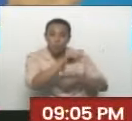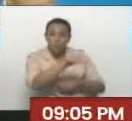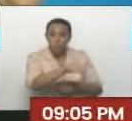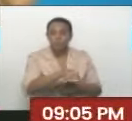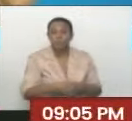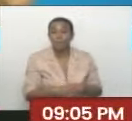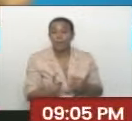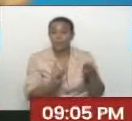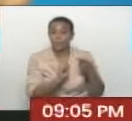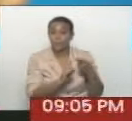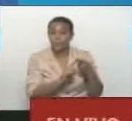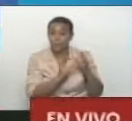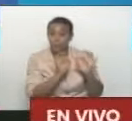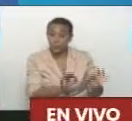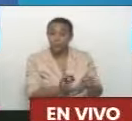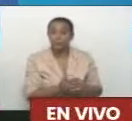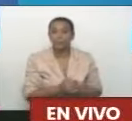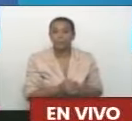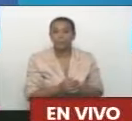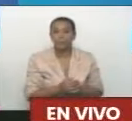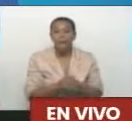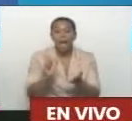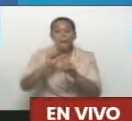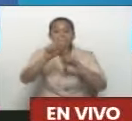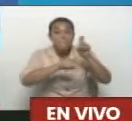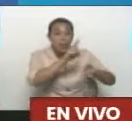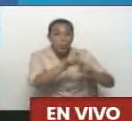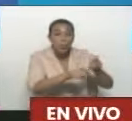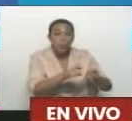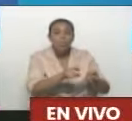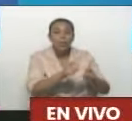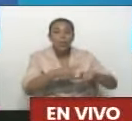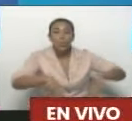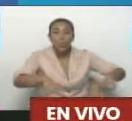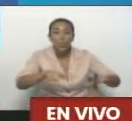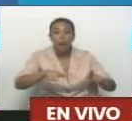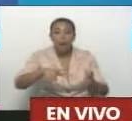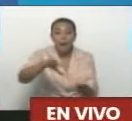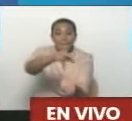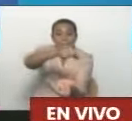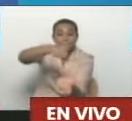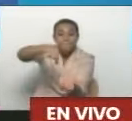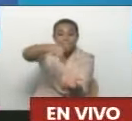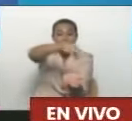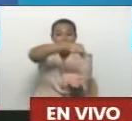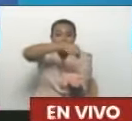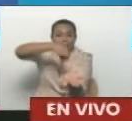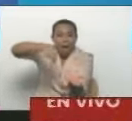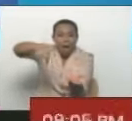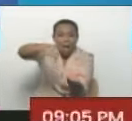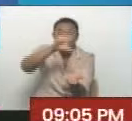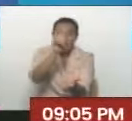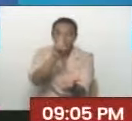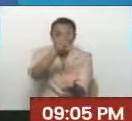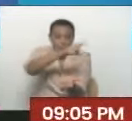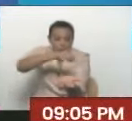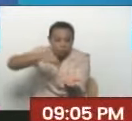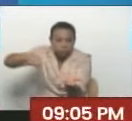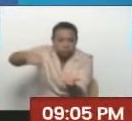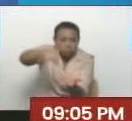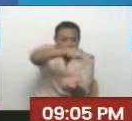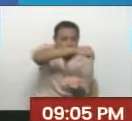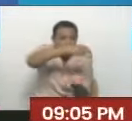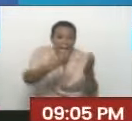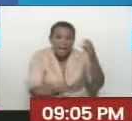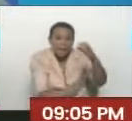En primer lugar, en el censo tenemos que levantar el mapa nacional de infraestructuras culturales